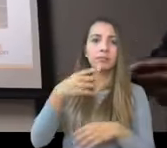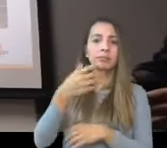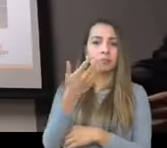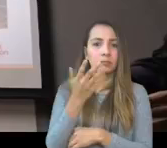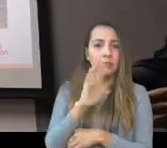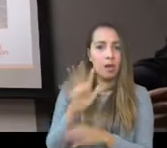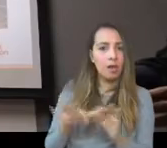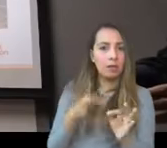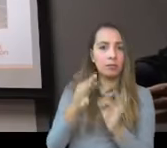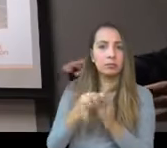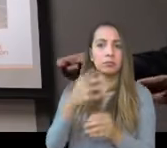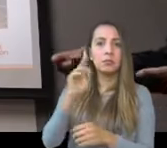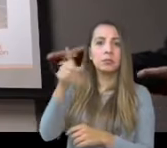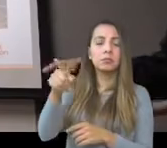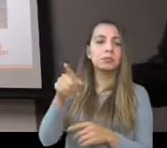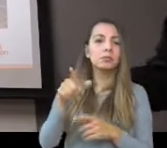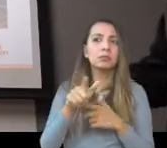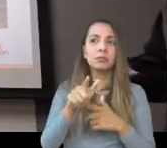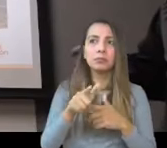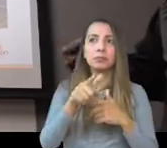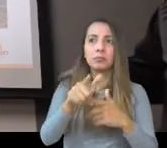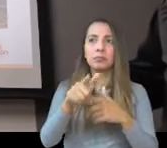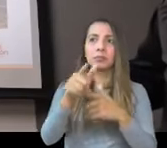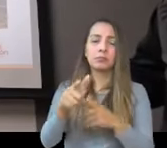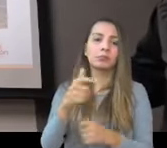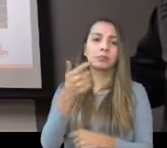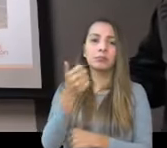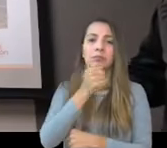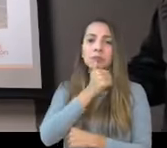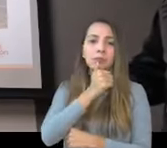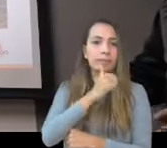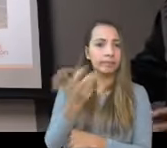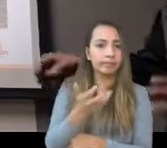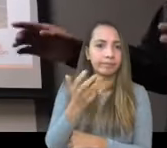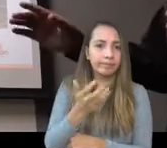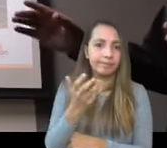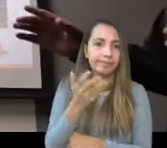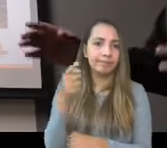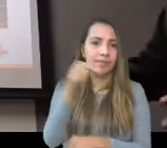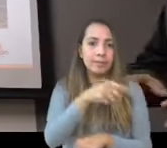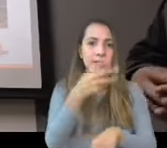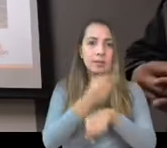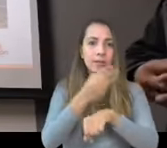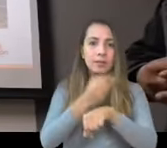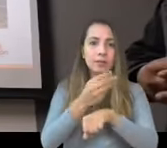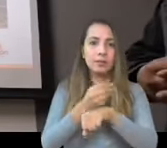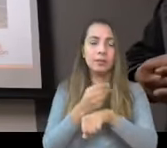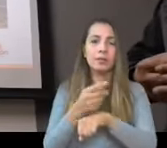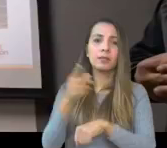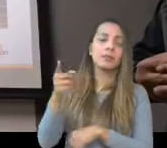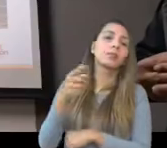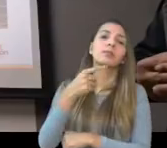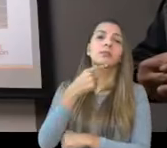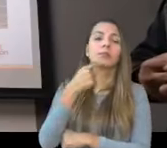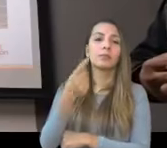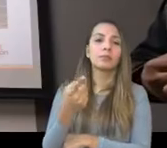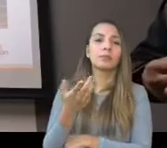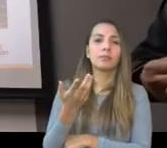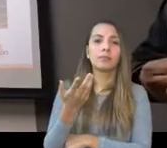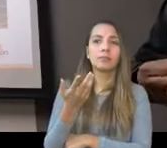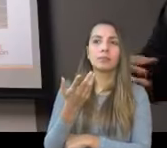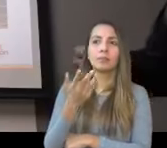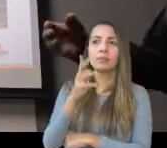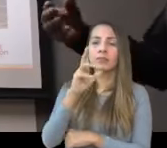no hacer esa reposición del tubo, de no ponerlo ya en operación, dado que dicen que no se les garantiza la